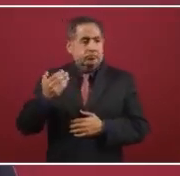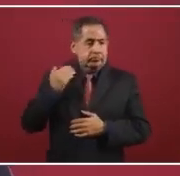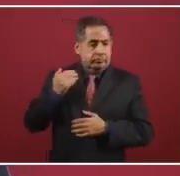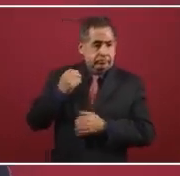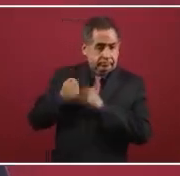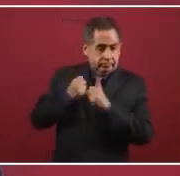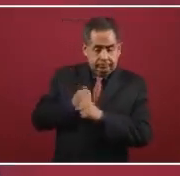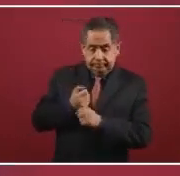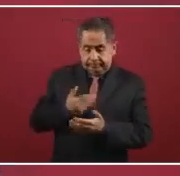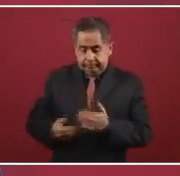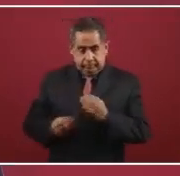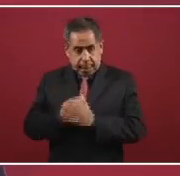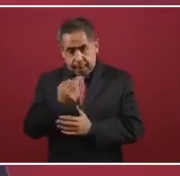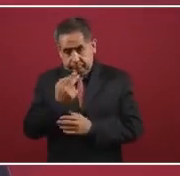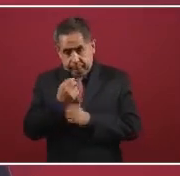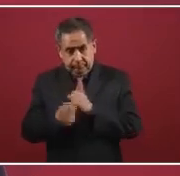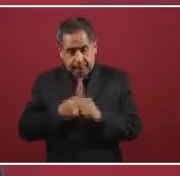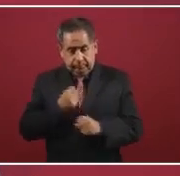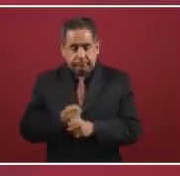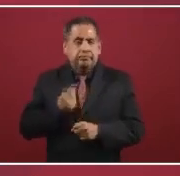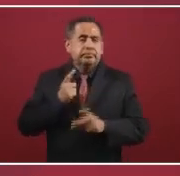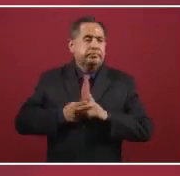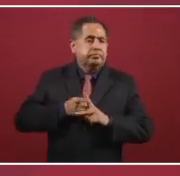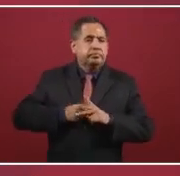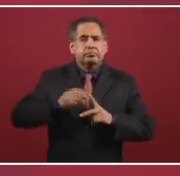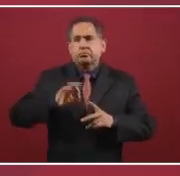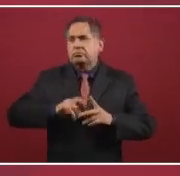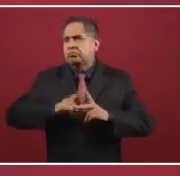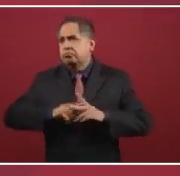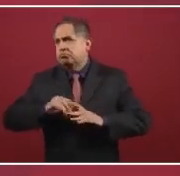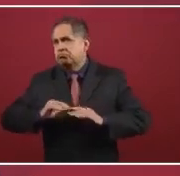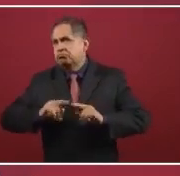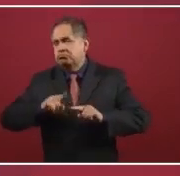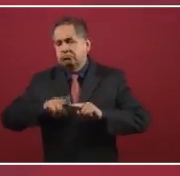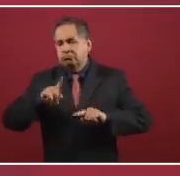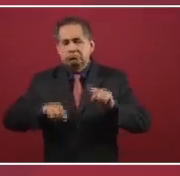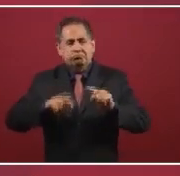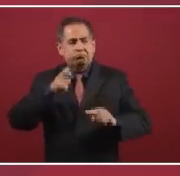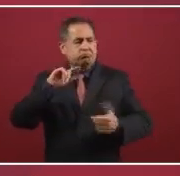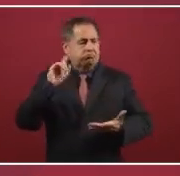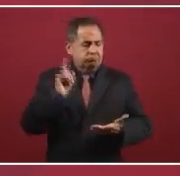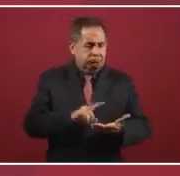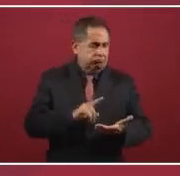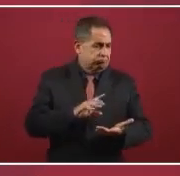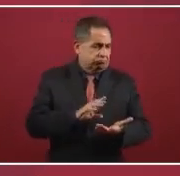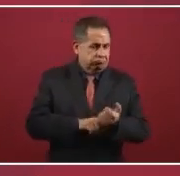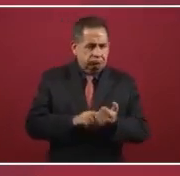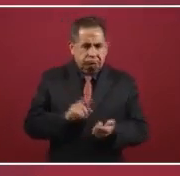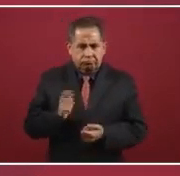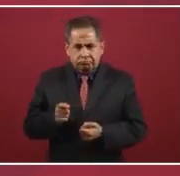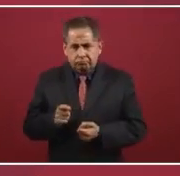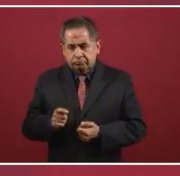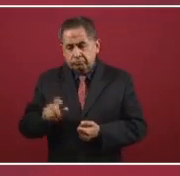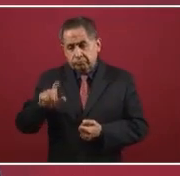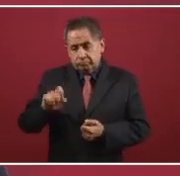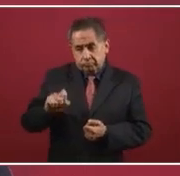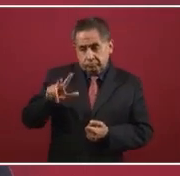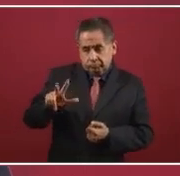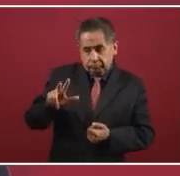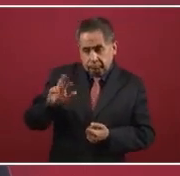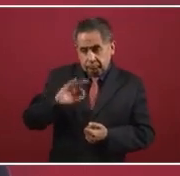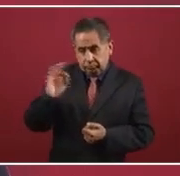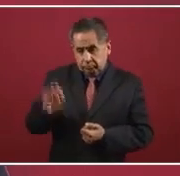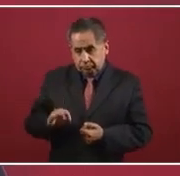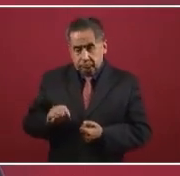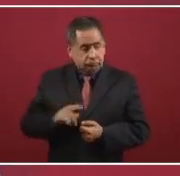el que tenemos ahora, en promedio las tarifas o la reducción de las tarifas fue del 28%